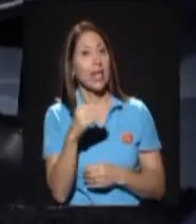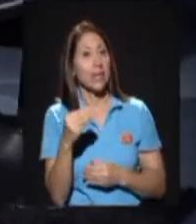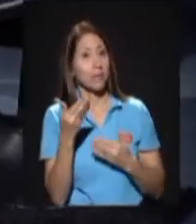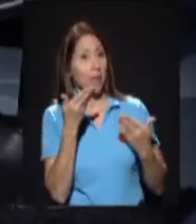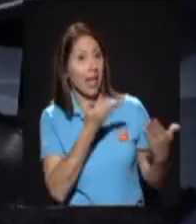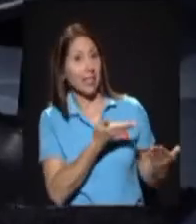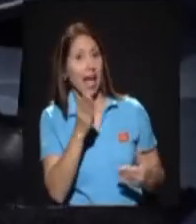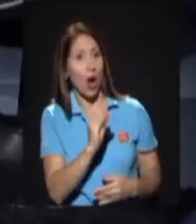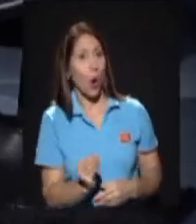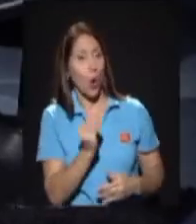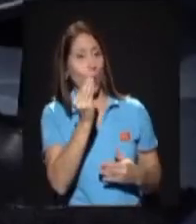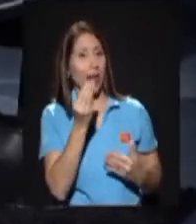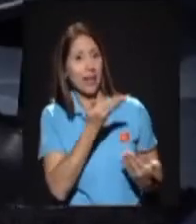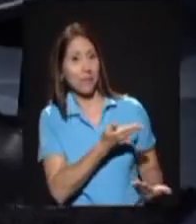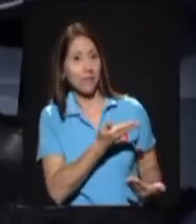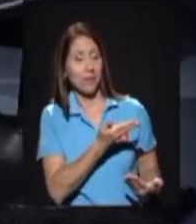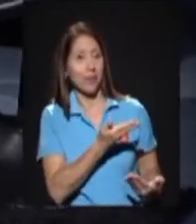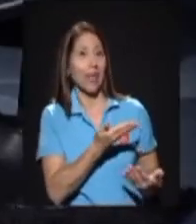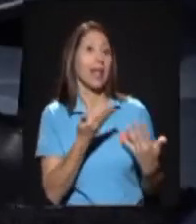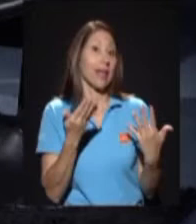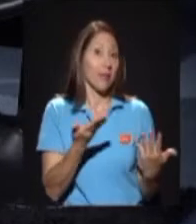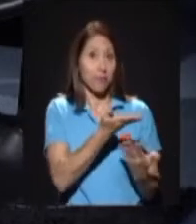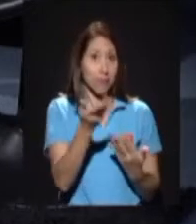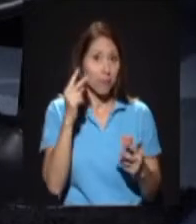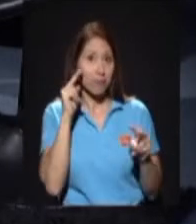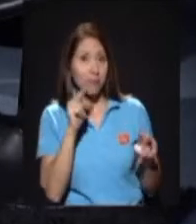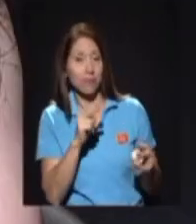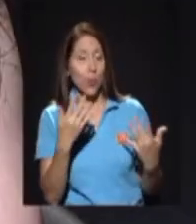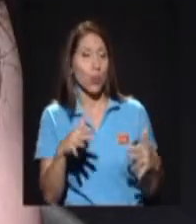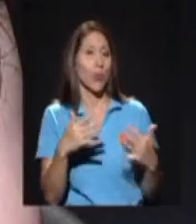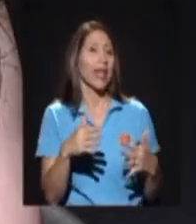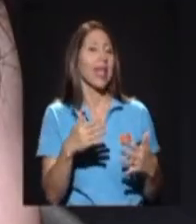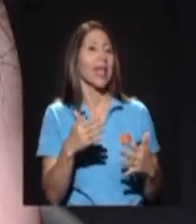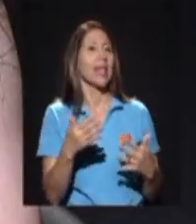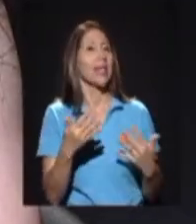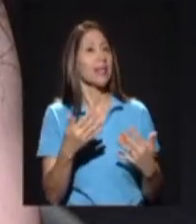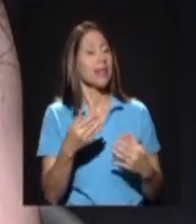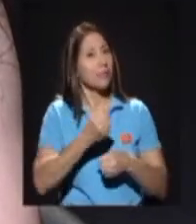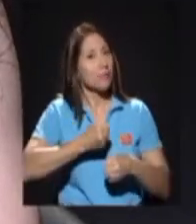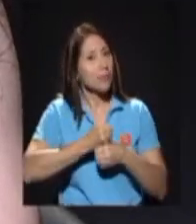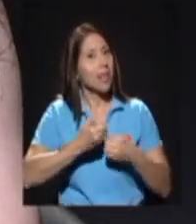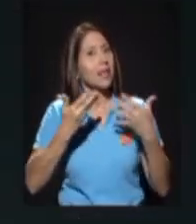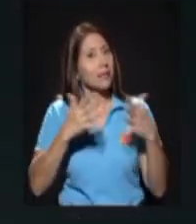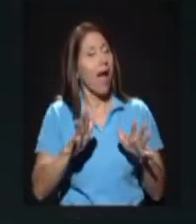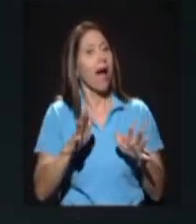esta joven que dará mucho que hablar y ya algunas cosas las ha